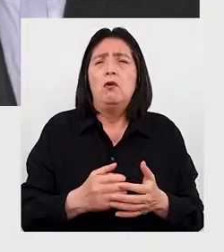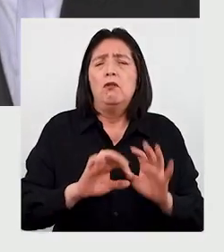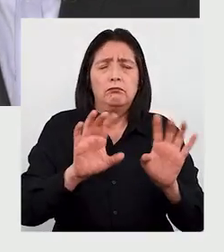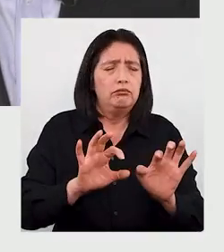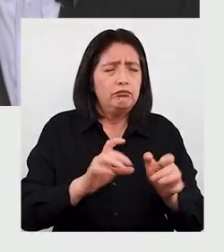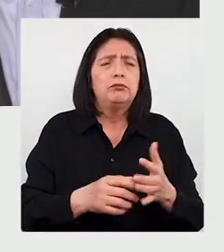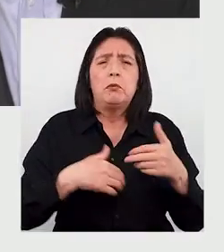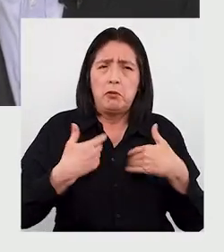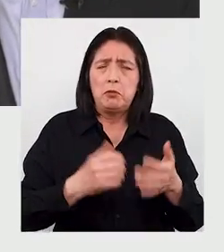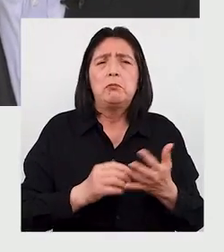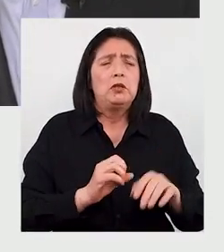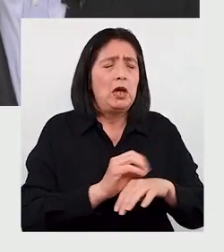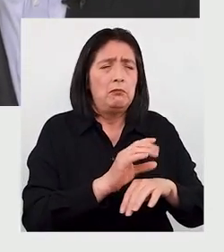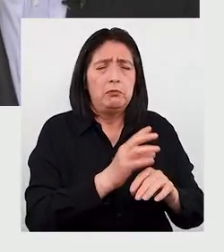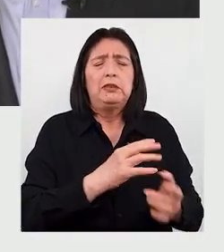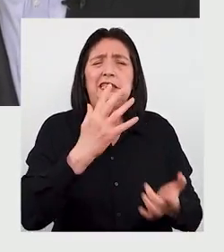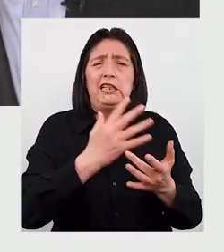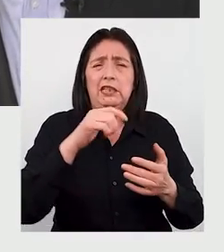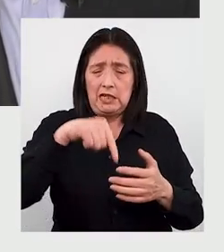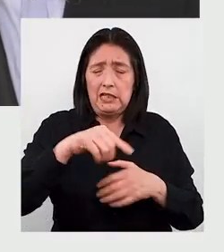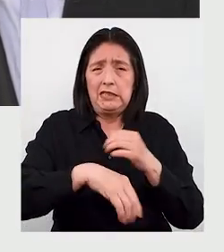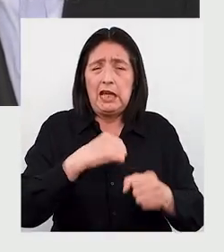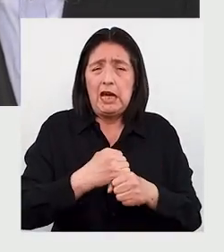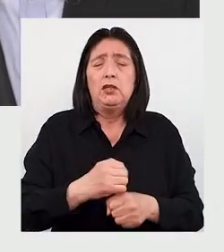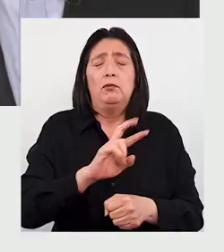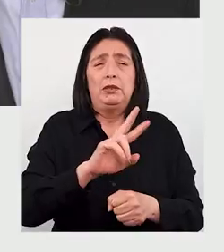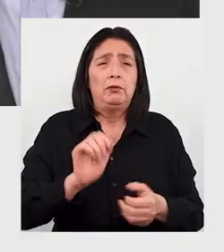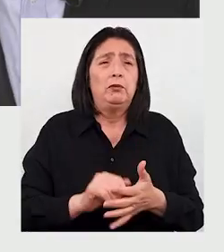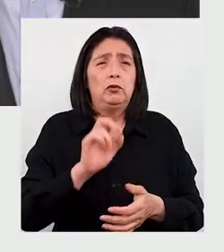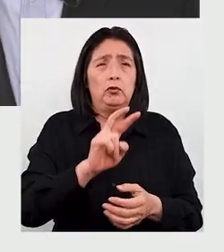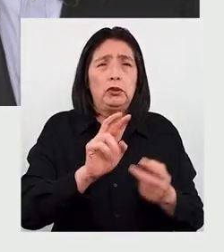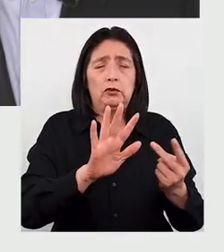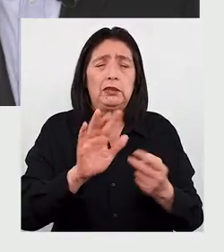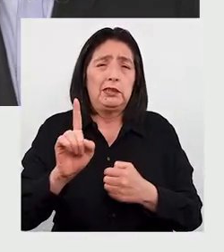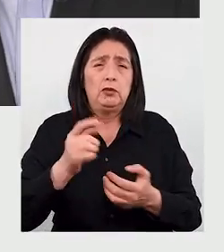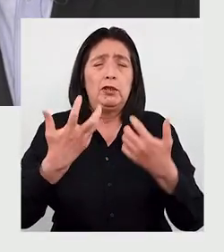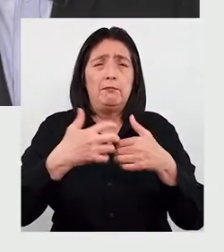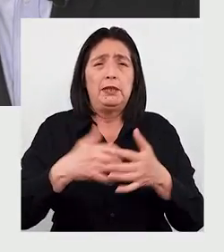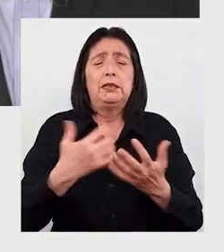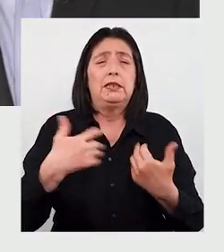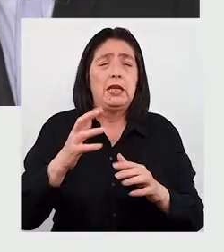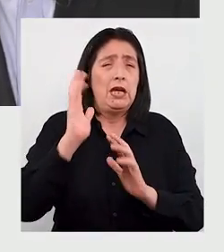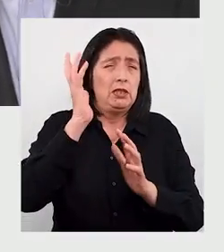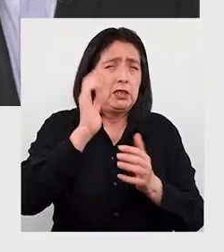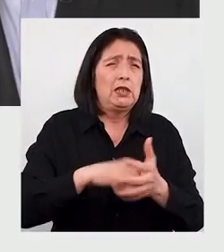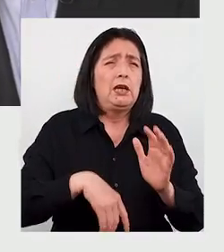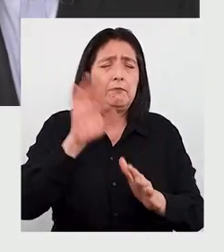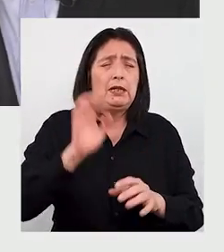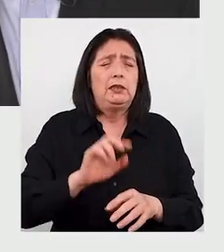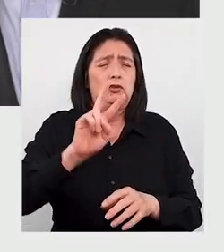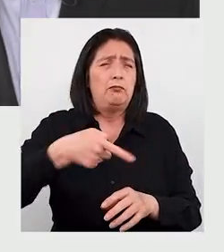permitido brindar asistencia técnica este año 2021 a 271 empresas y se han capacitado a más